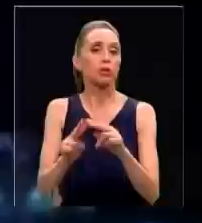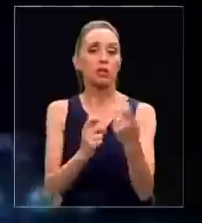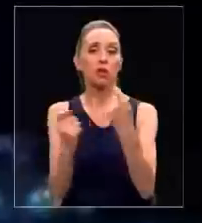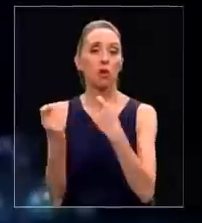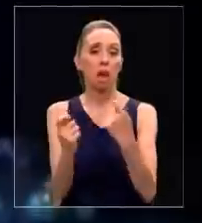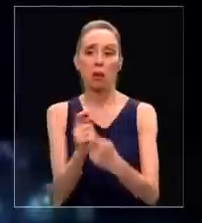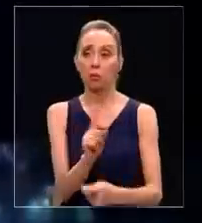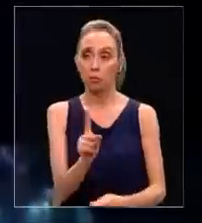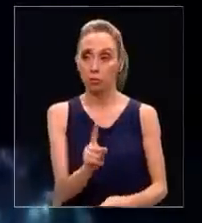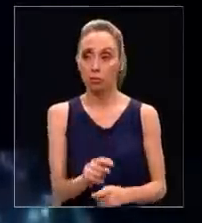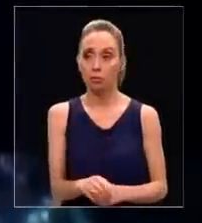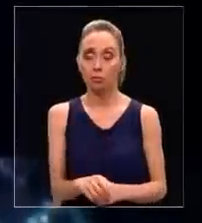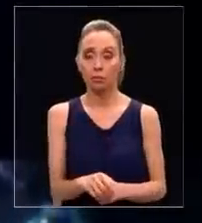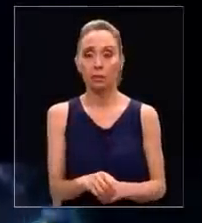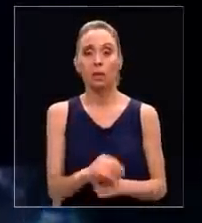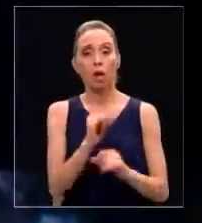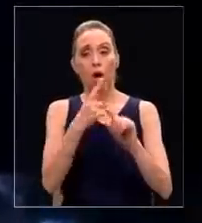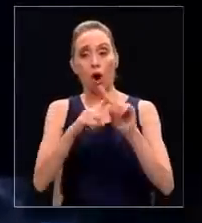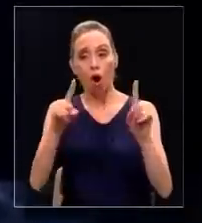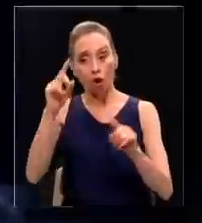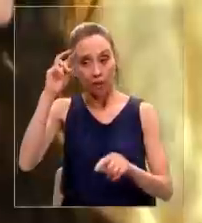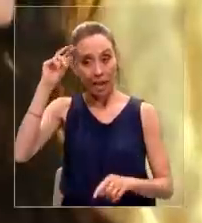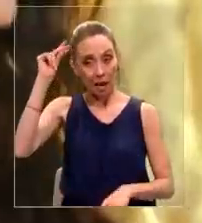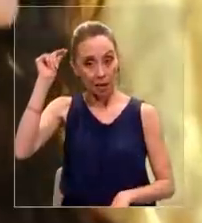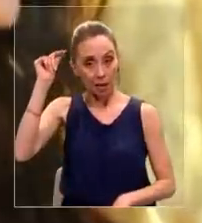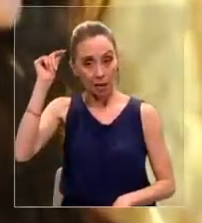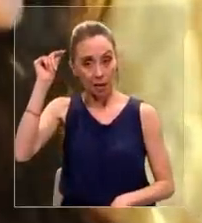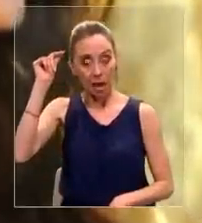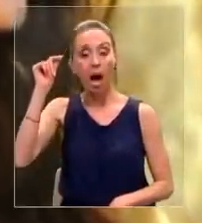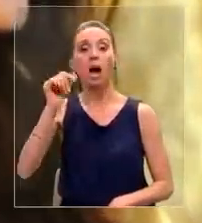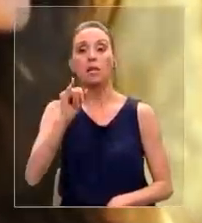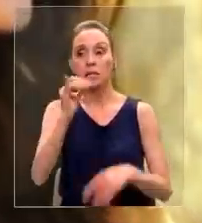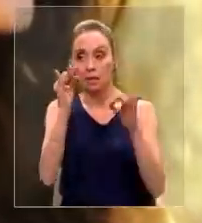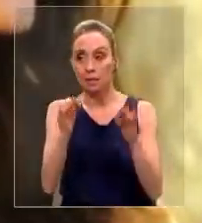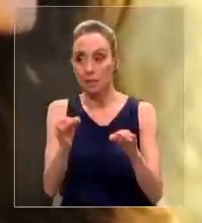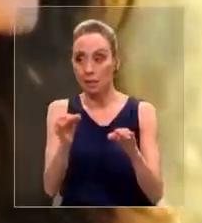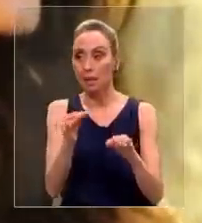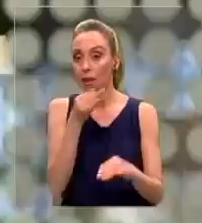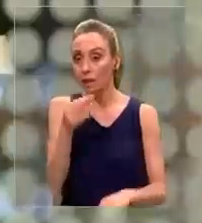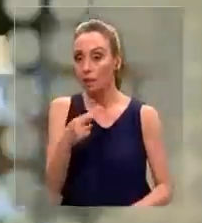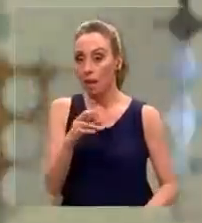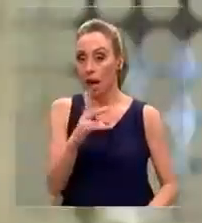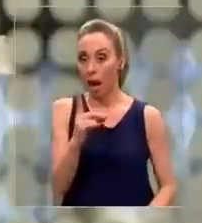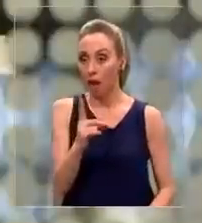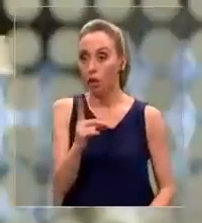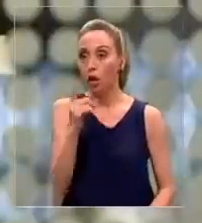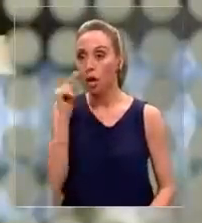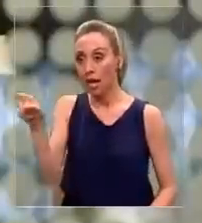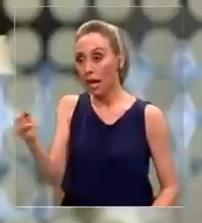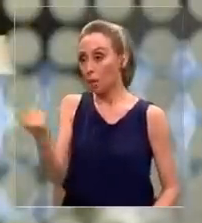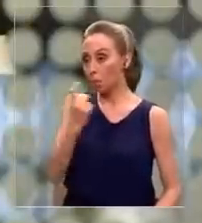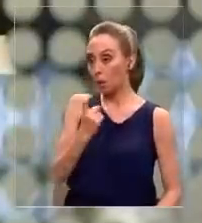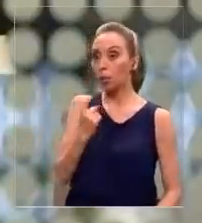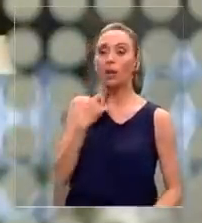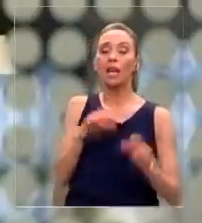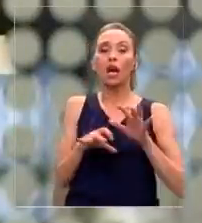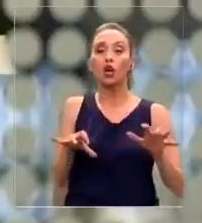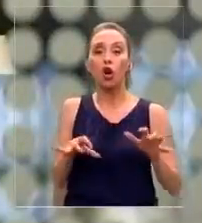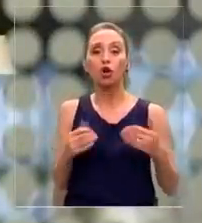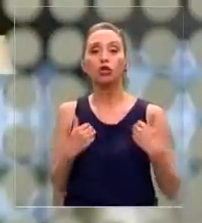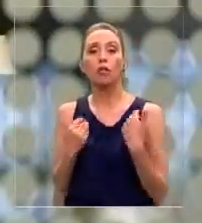negocio. Luego surge otra idea y esa sí se concreta, asegura Harold. Él me preguntó qué producto le